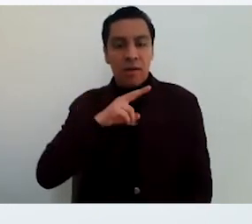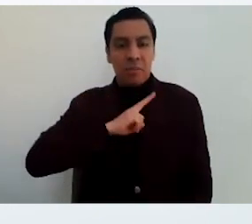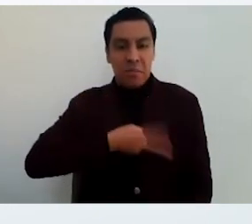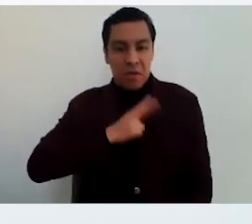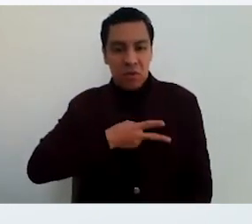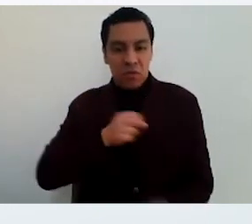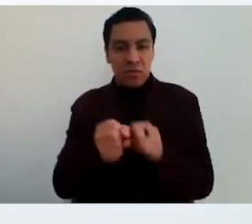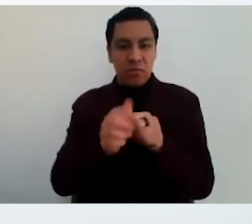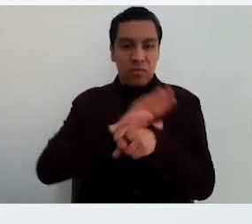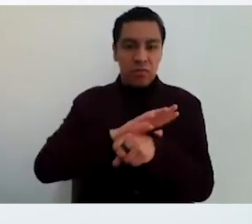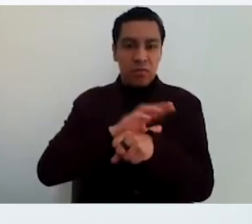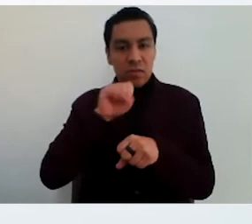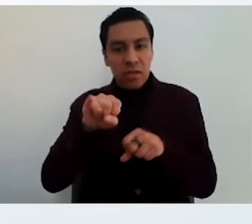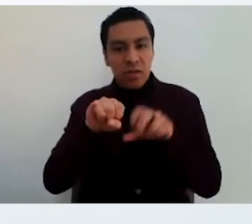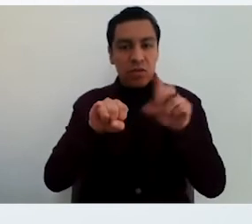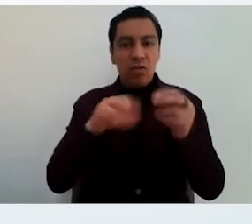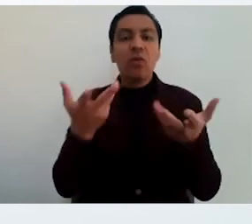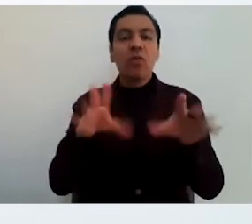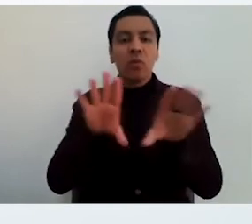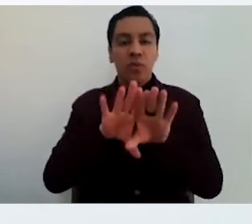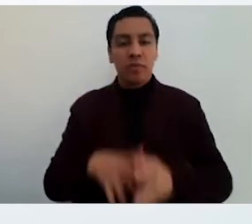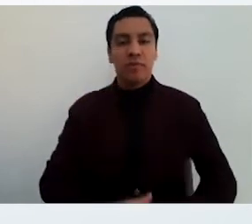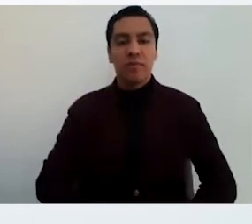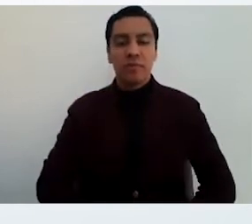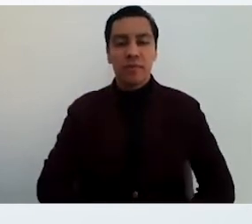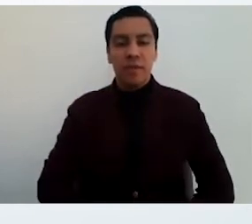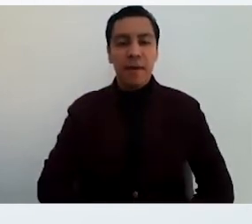inmediato? Bueno, Javier, mira,